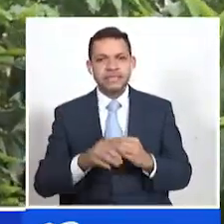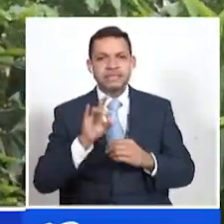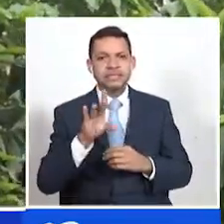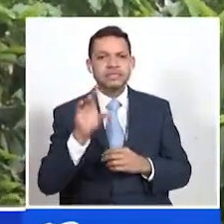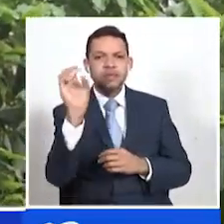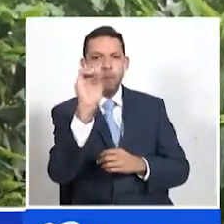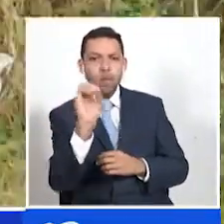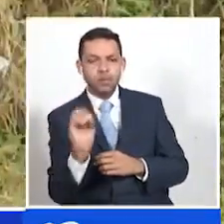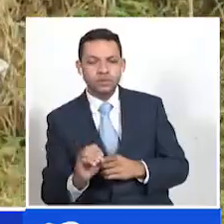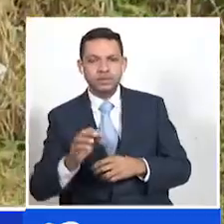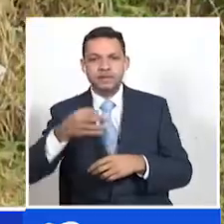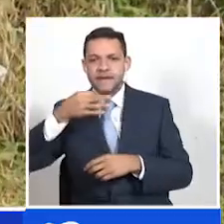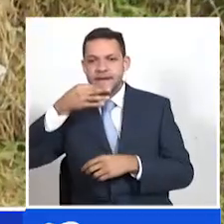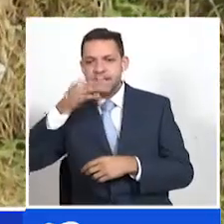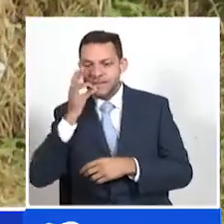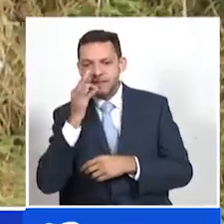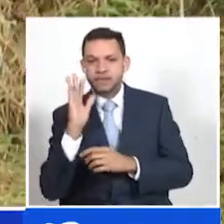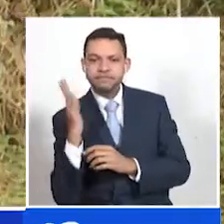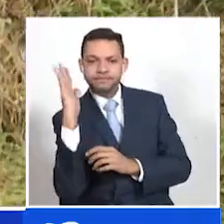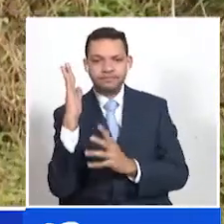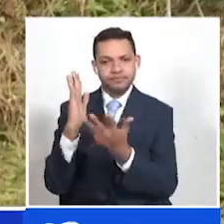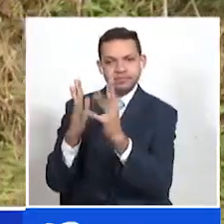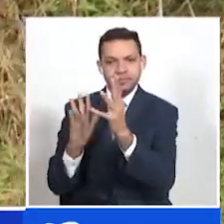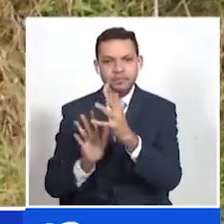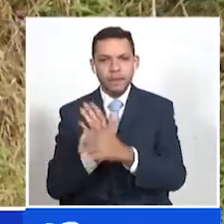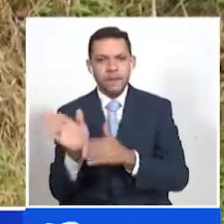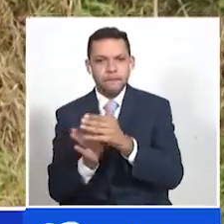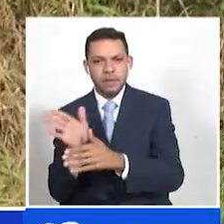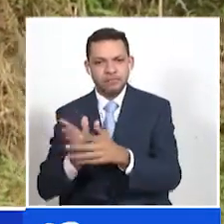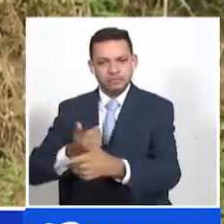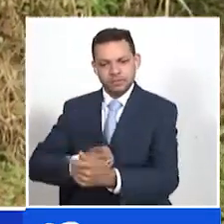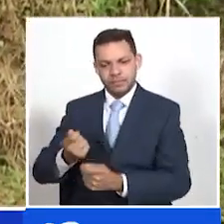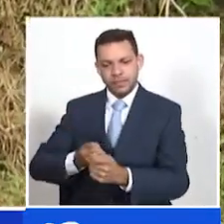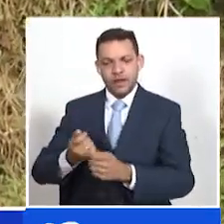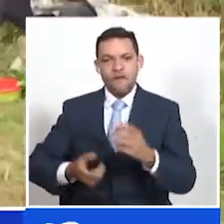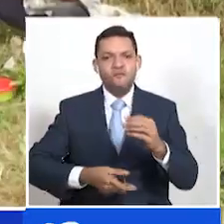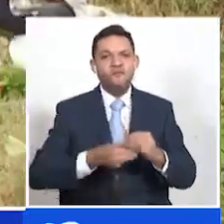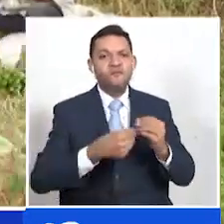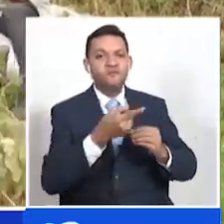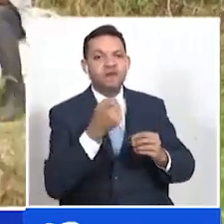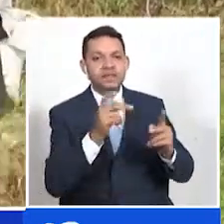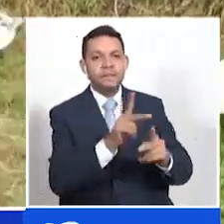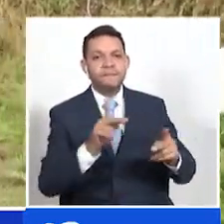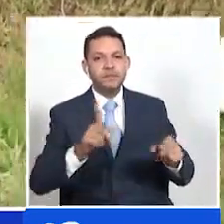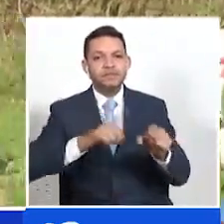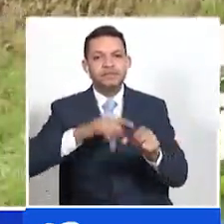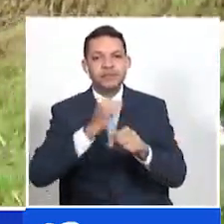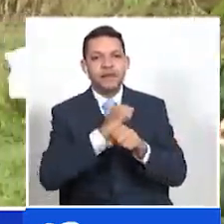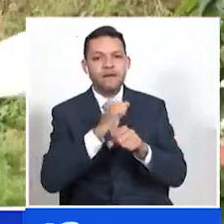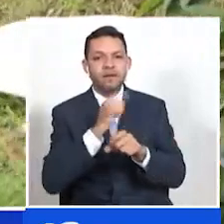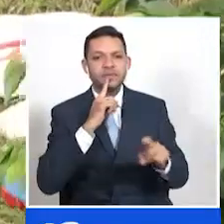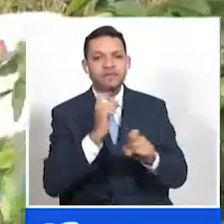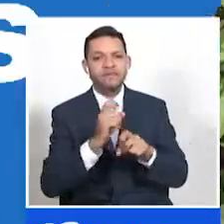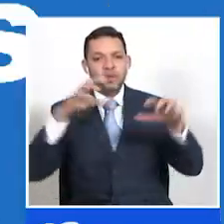15% de la cosecha cafetera podría verse afectada en Risaralda por falta de recolectores y por las lluvias.